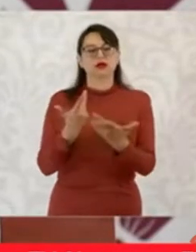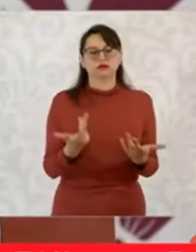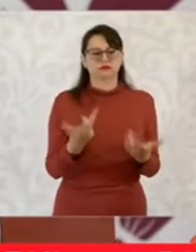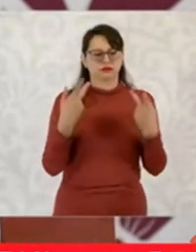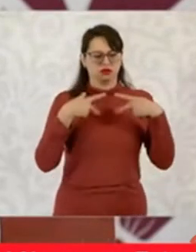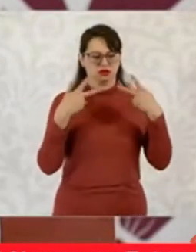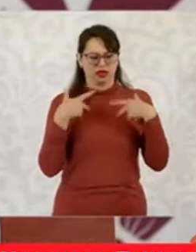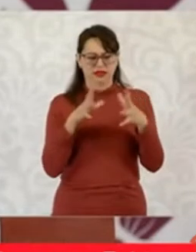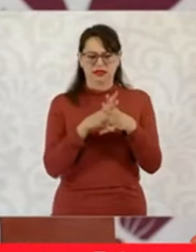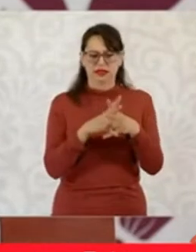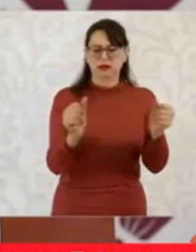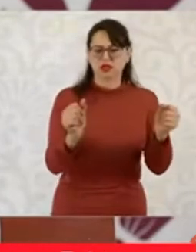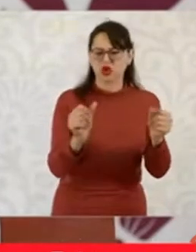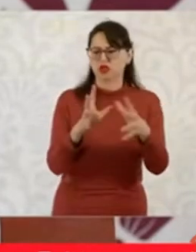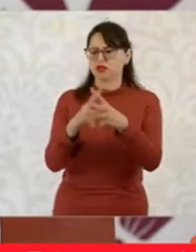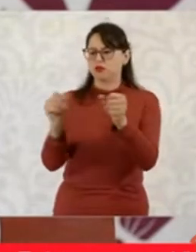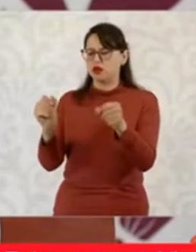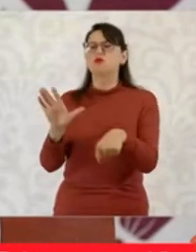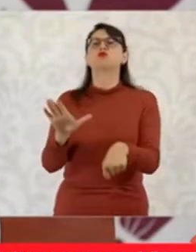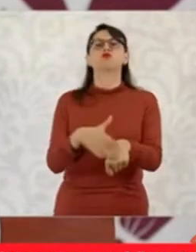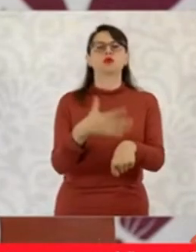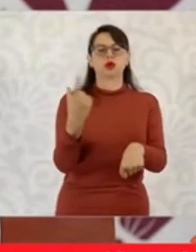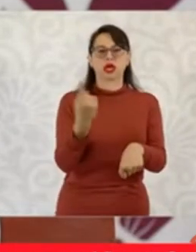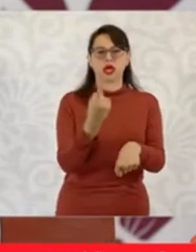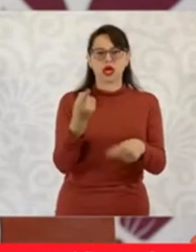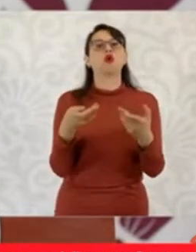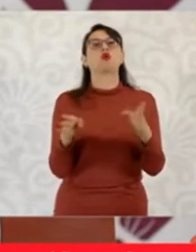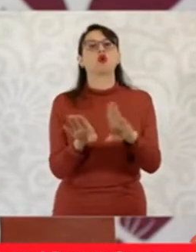en dónde, en qué lugares